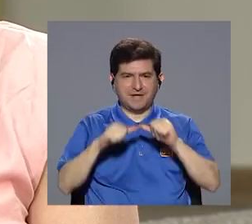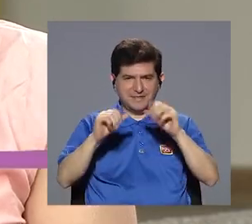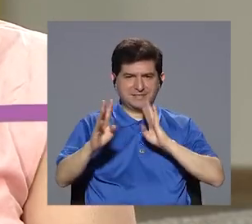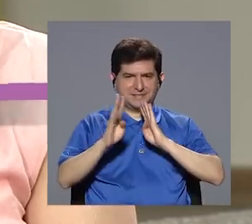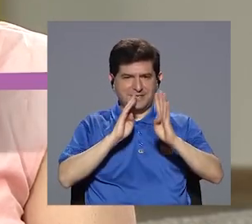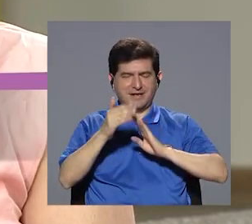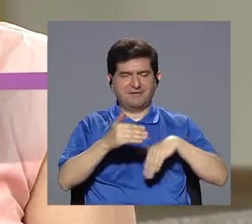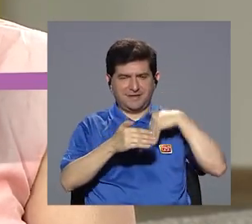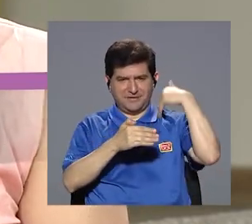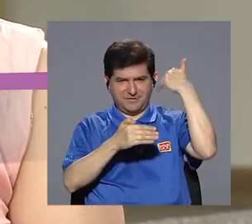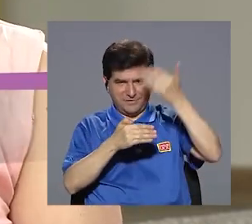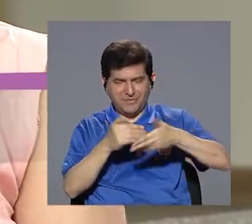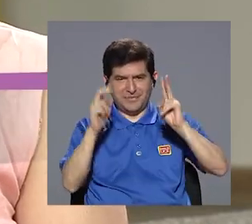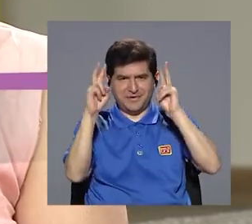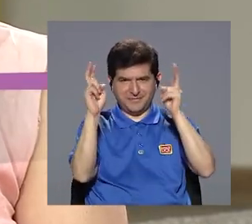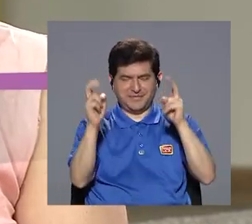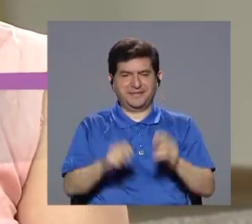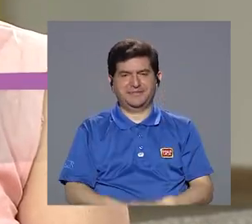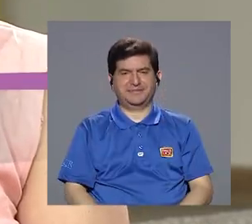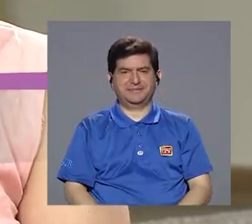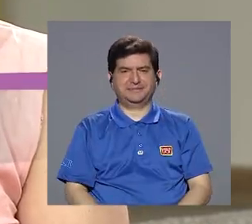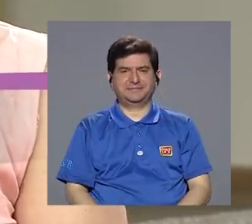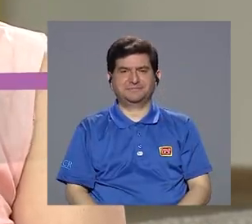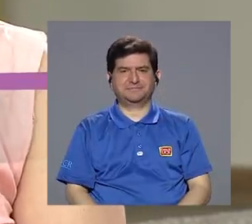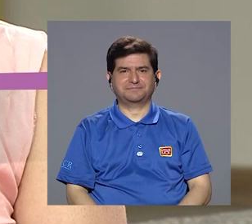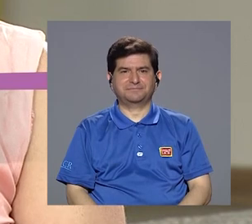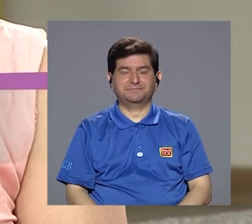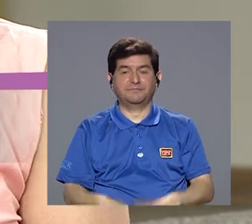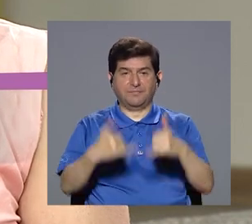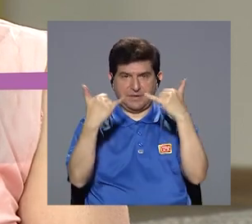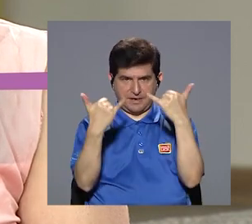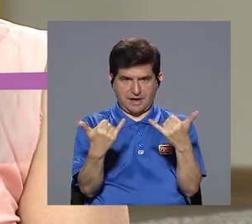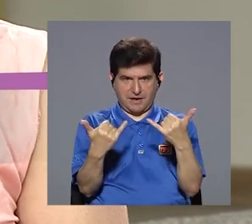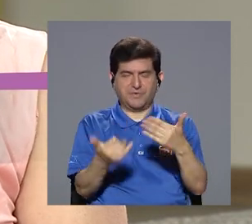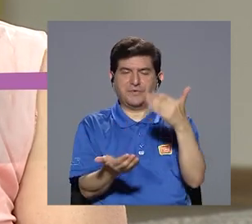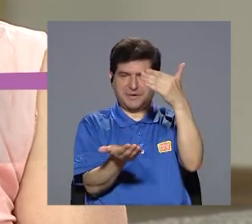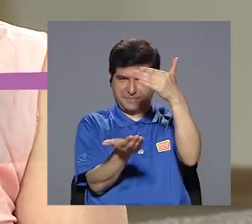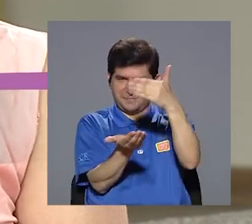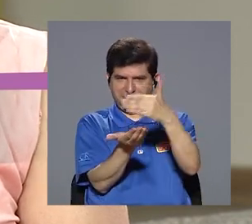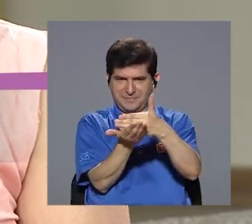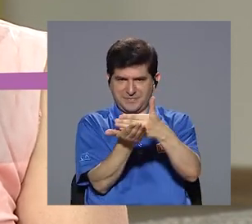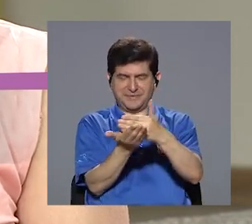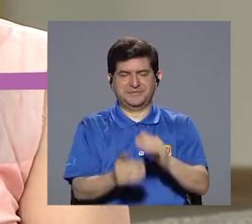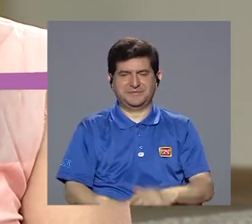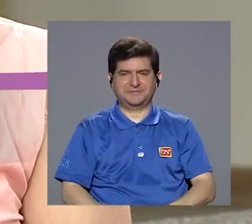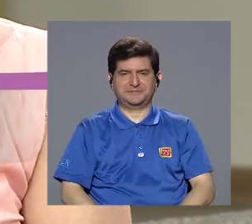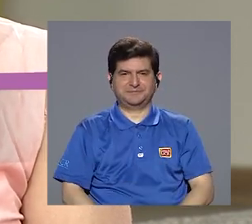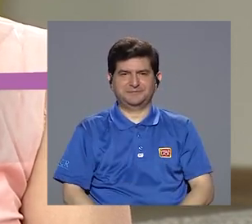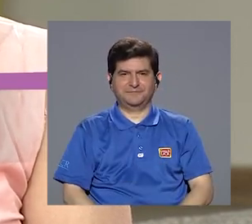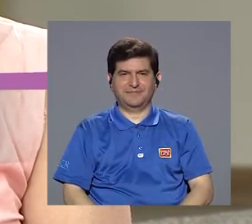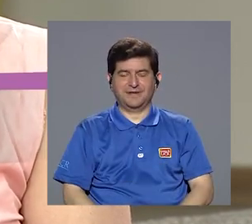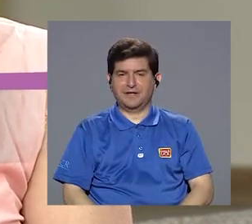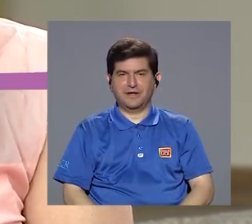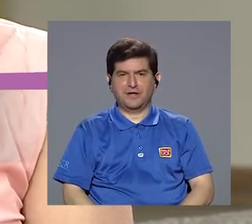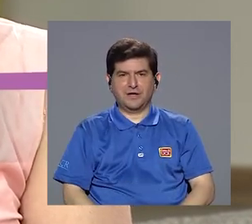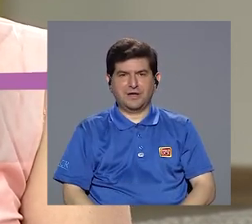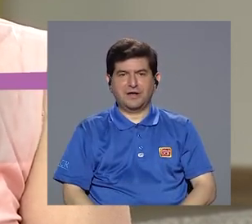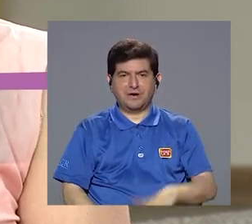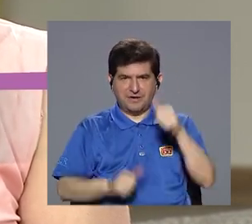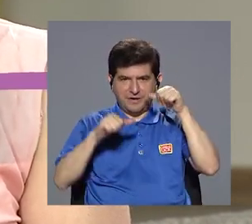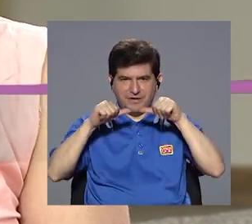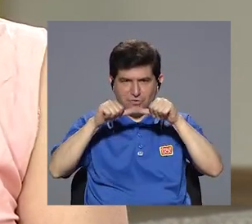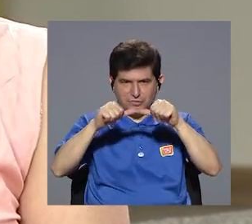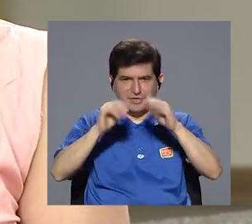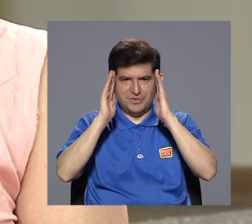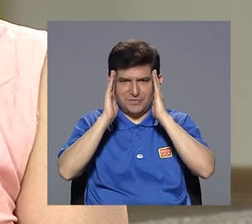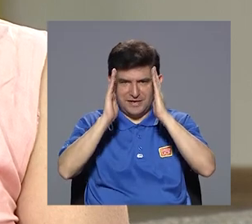vamos a seguir conversando un poquito más de este tema en el siguiente segmento. De momento vamos a hacer una pausa, no se despeguen de la